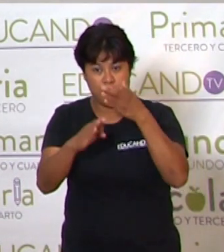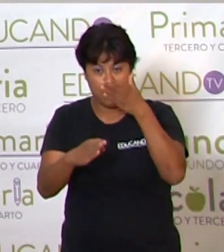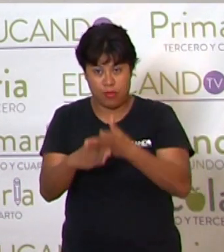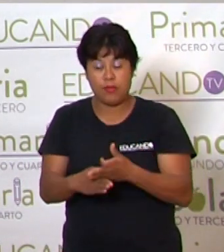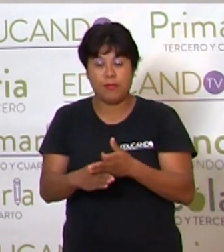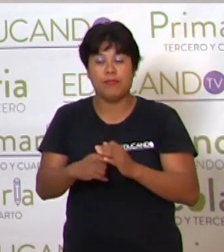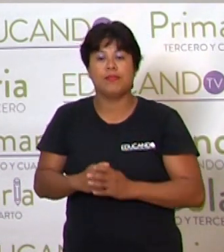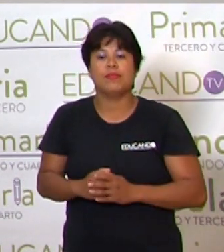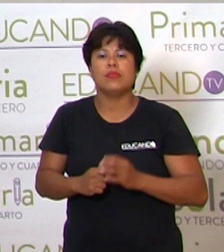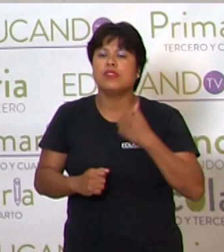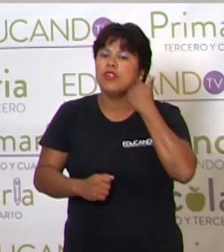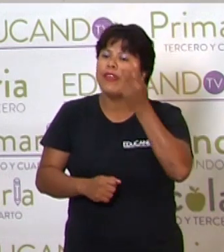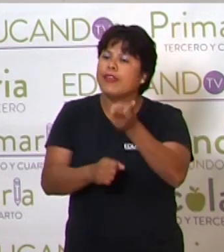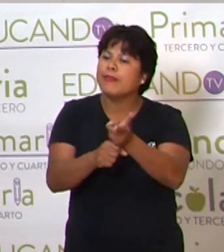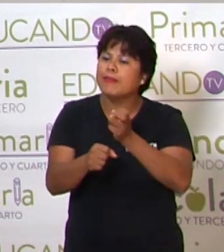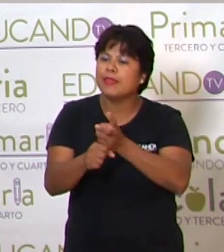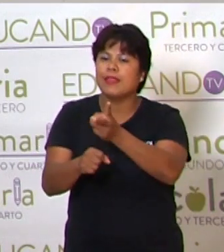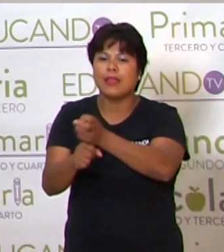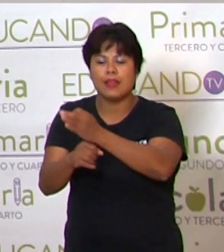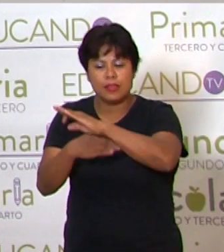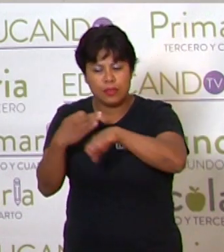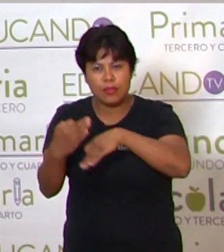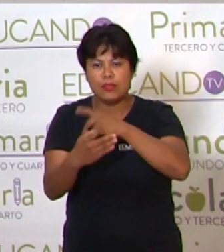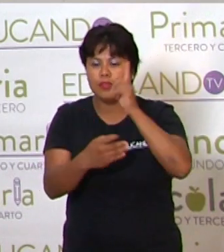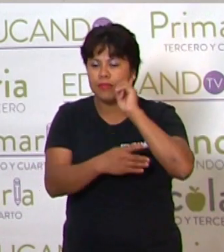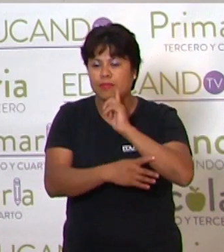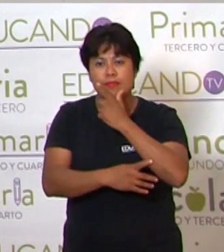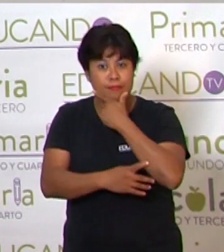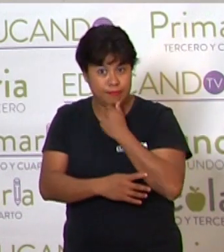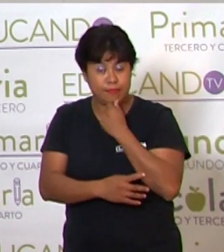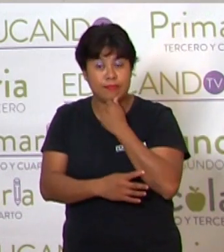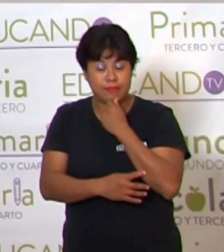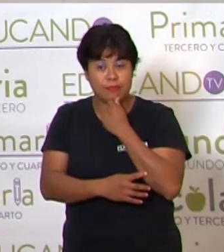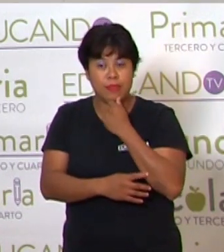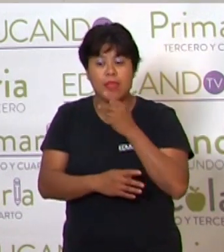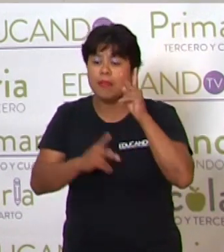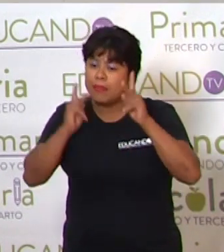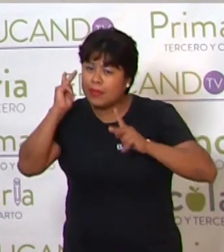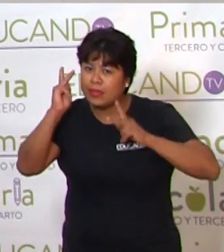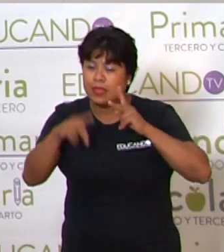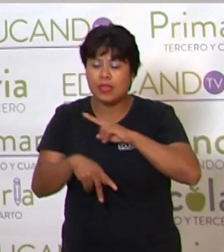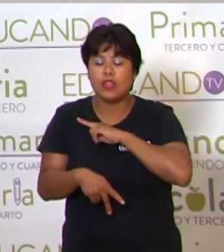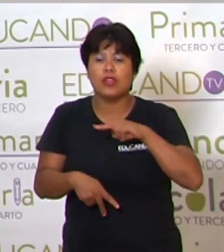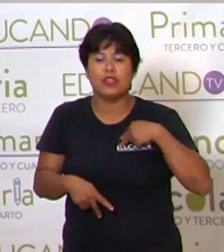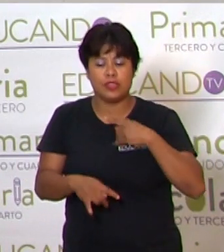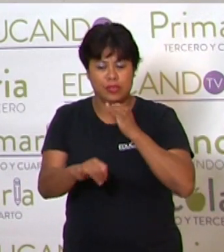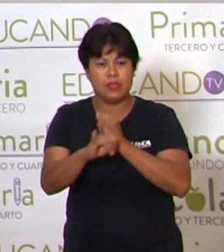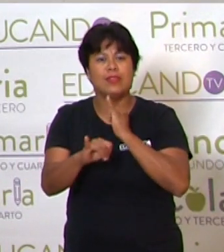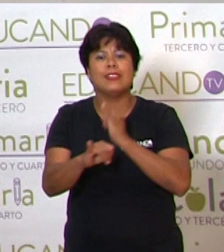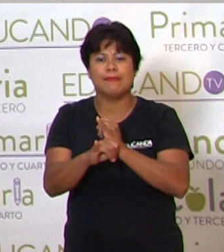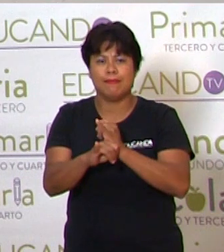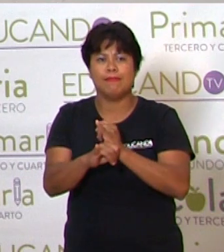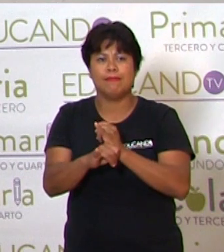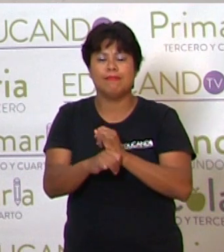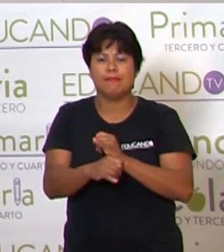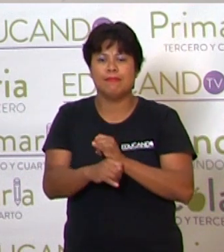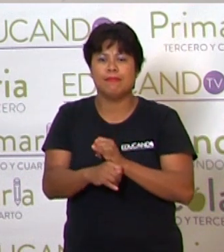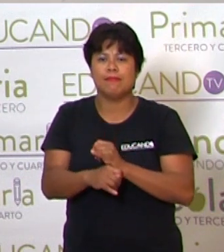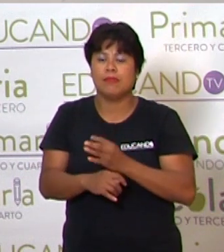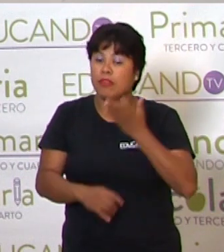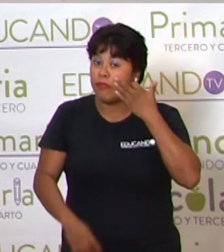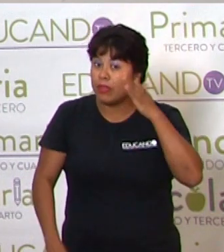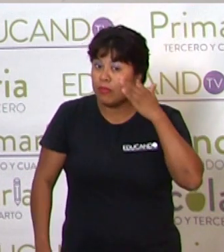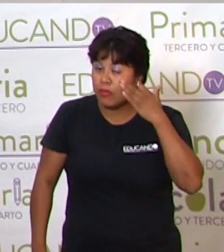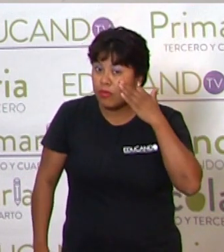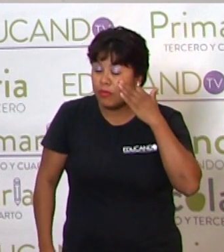hoy, quiero invitarlos a todos y a todas a que visiten nuestras redes sociales: